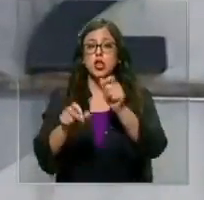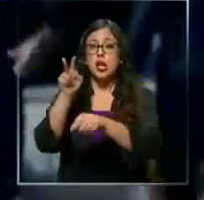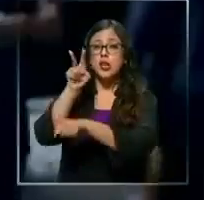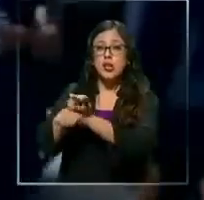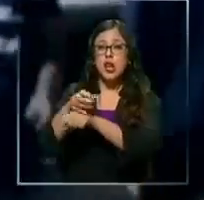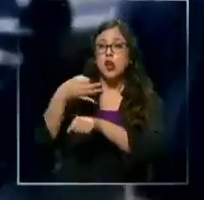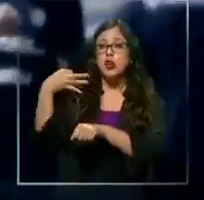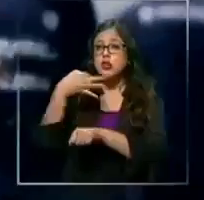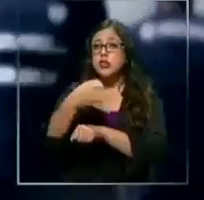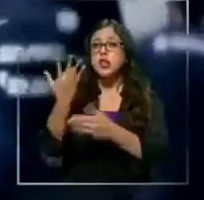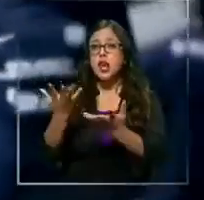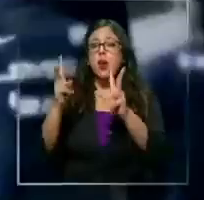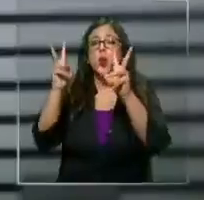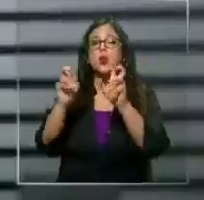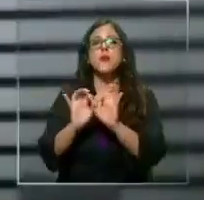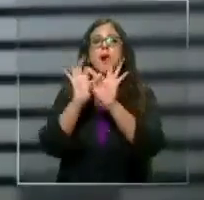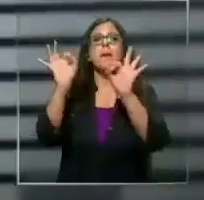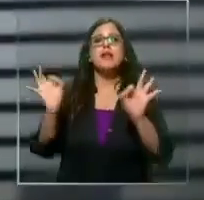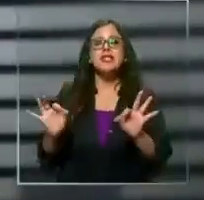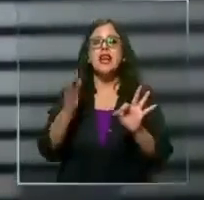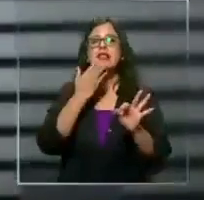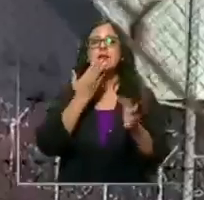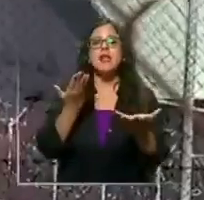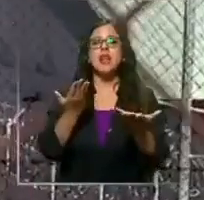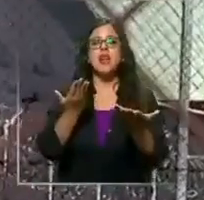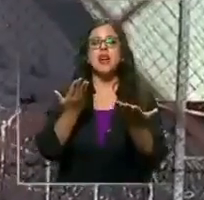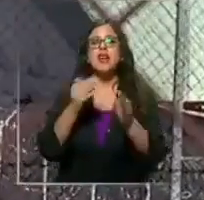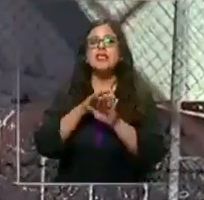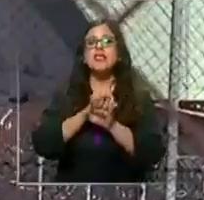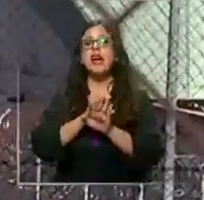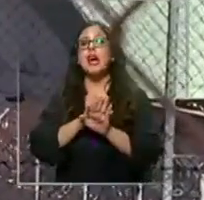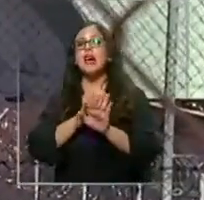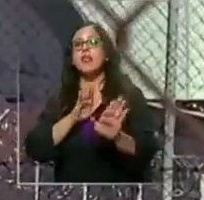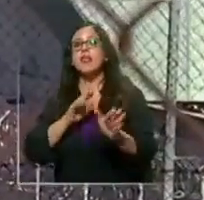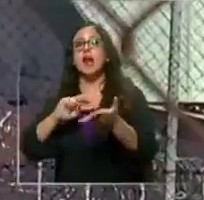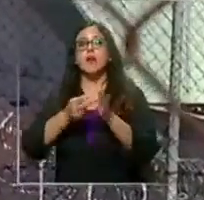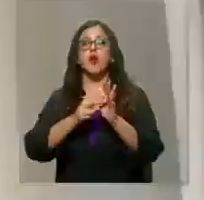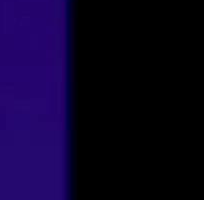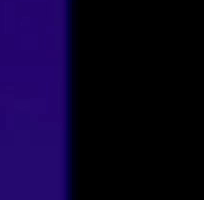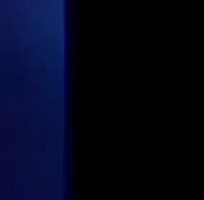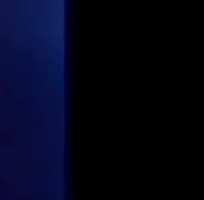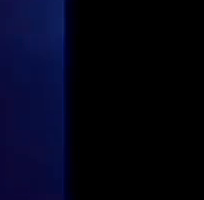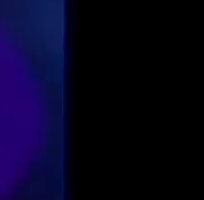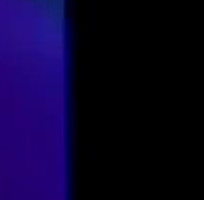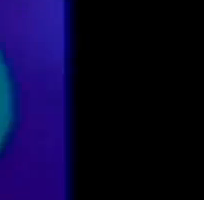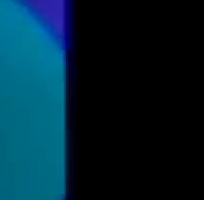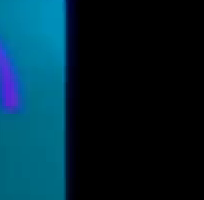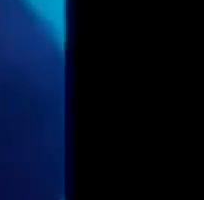permanecería con un trato especial y aislado para evitar problemas a la espera del juicio.